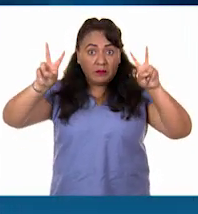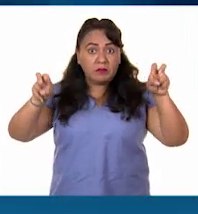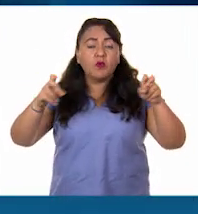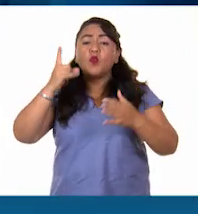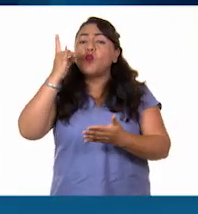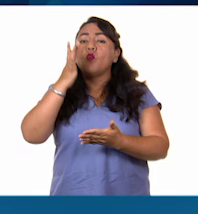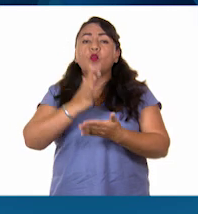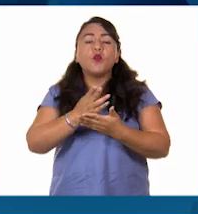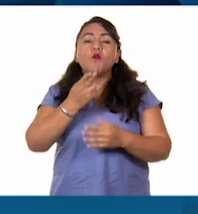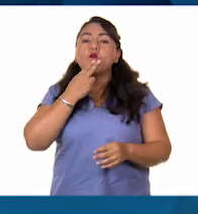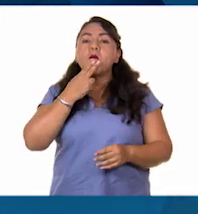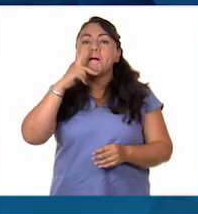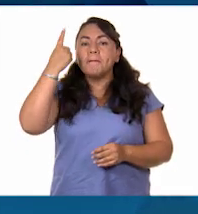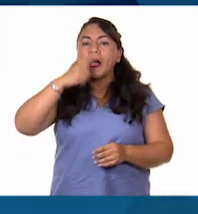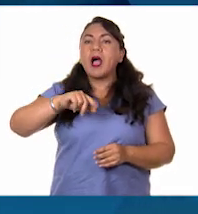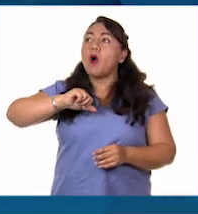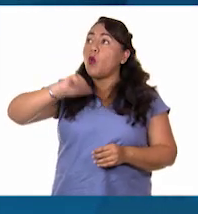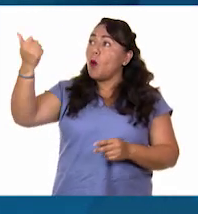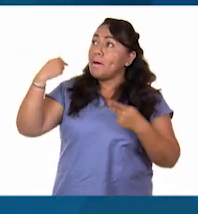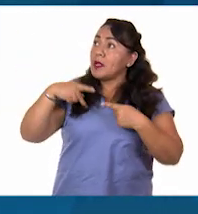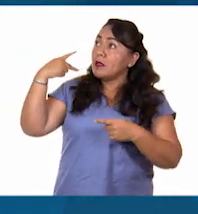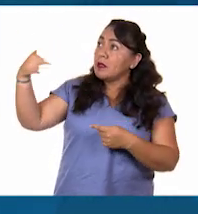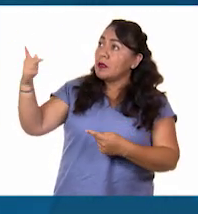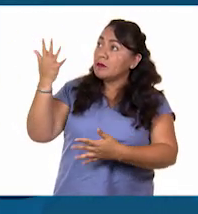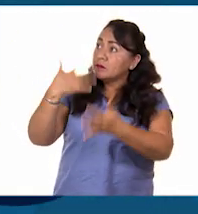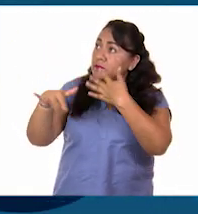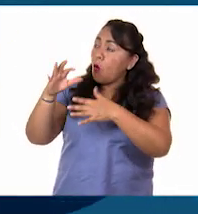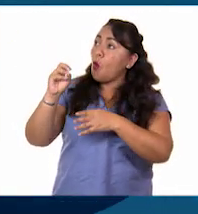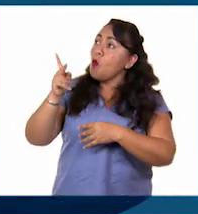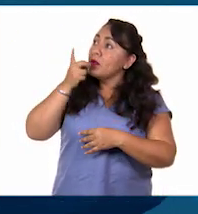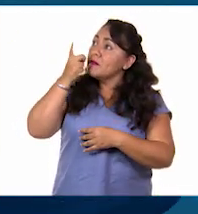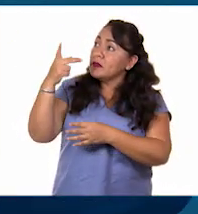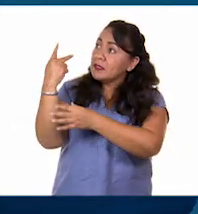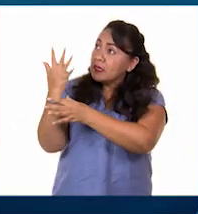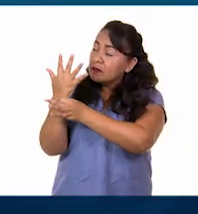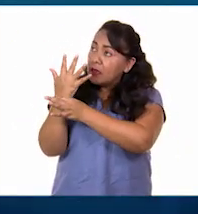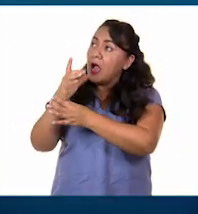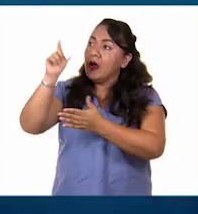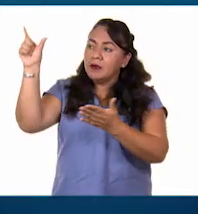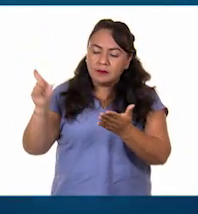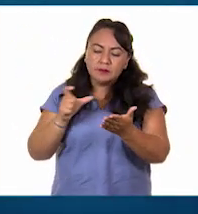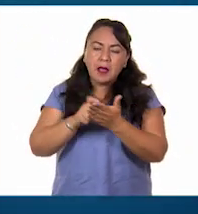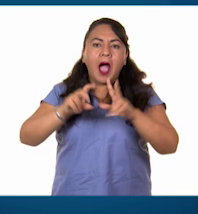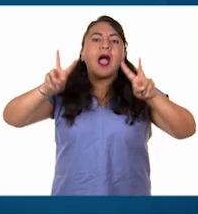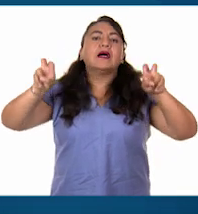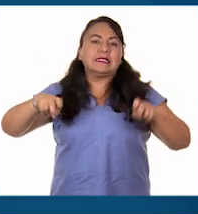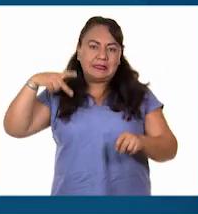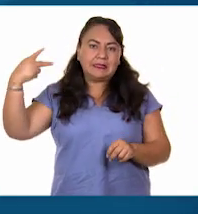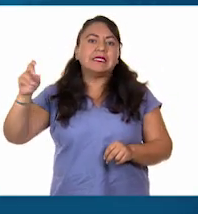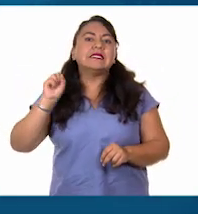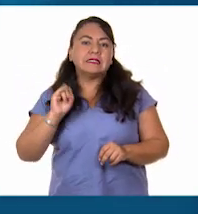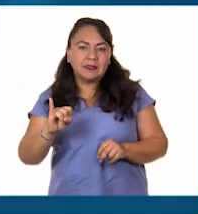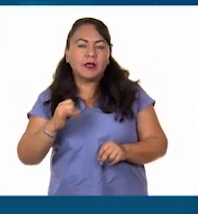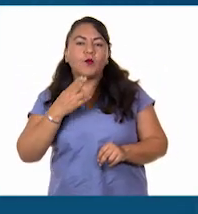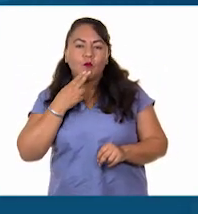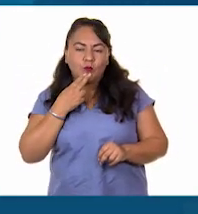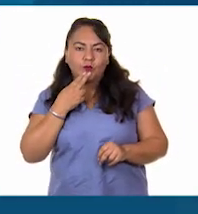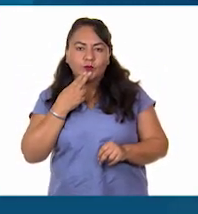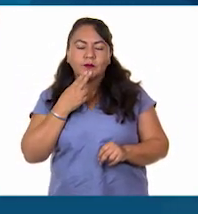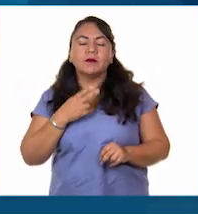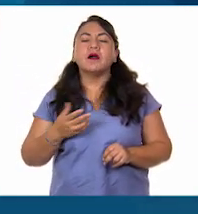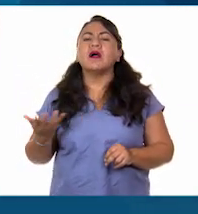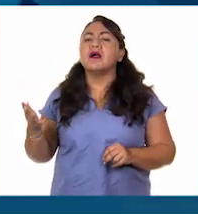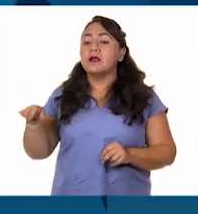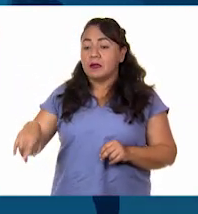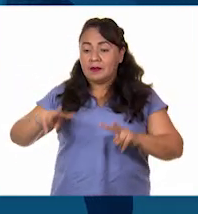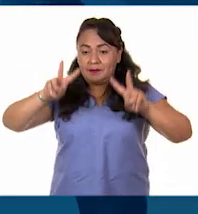usan normalmente para citar otra fuente o para tomar distancia de algo que se dice. Además, cuando se usan comillas para